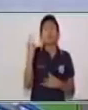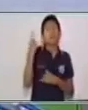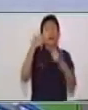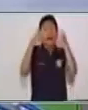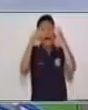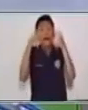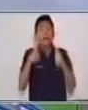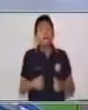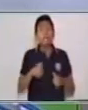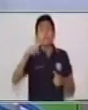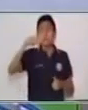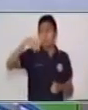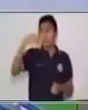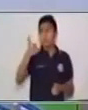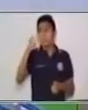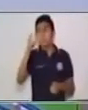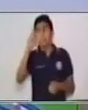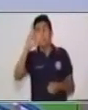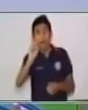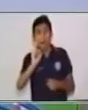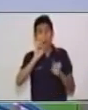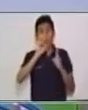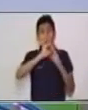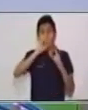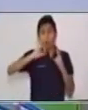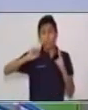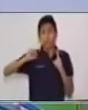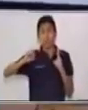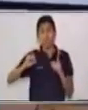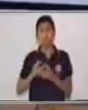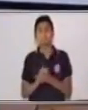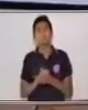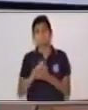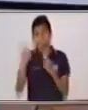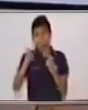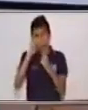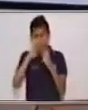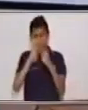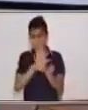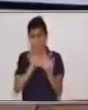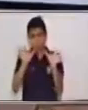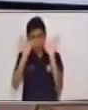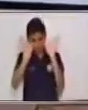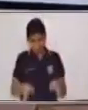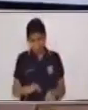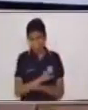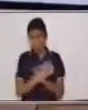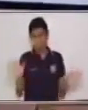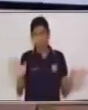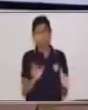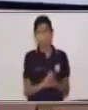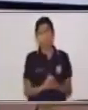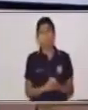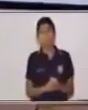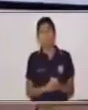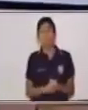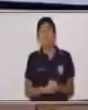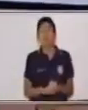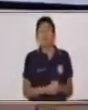el análisis de la macroestructura de la oración compuesta. Perfecto. Terminamos de hacer la macro,